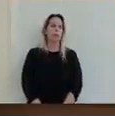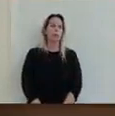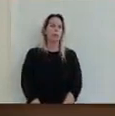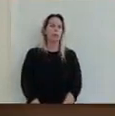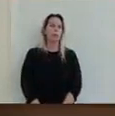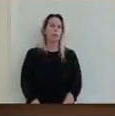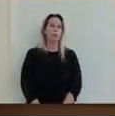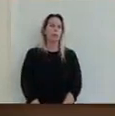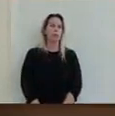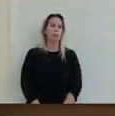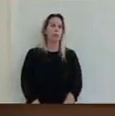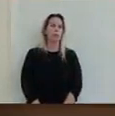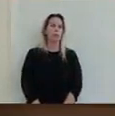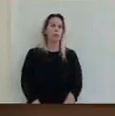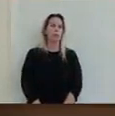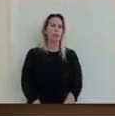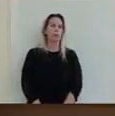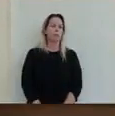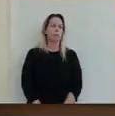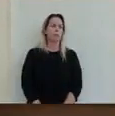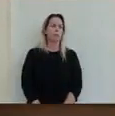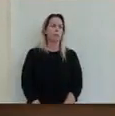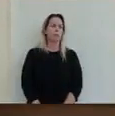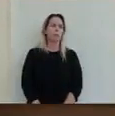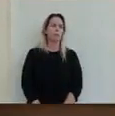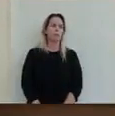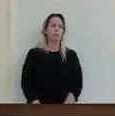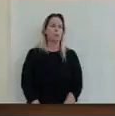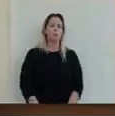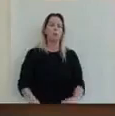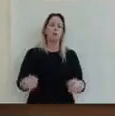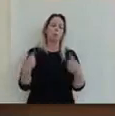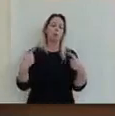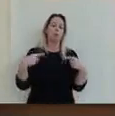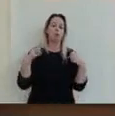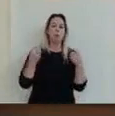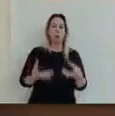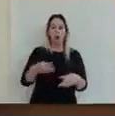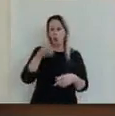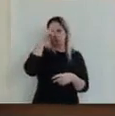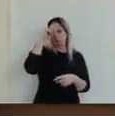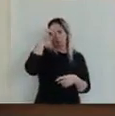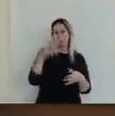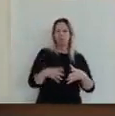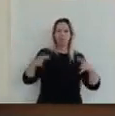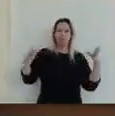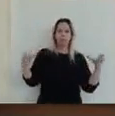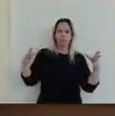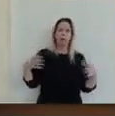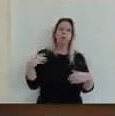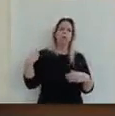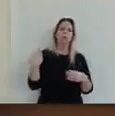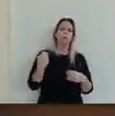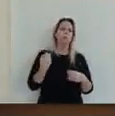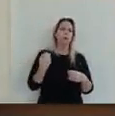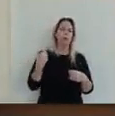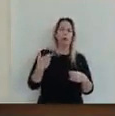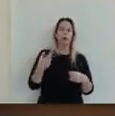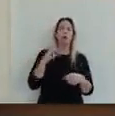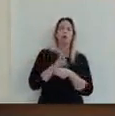días, ha puesto un hospital de campaña para contener a todos los ciudadanos correntinos, libreños,